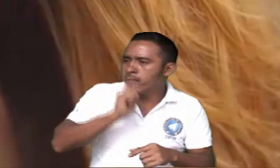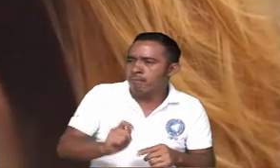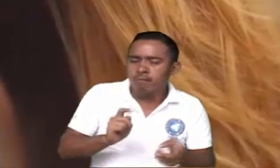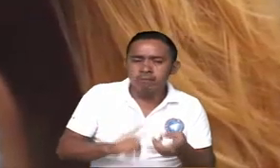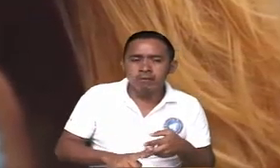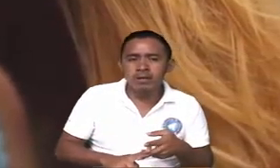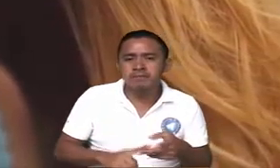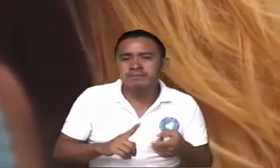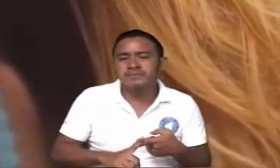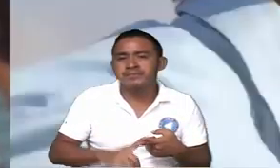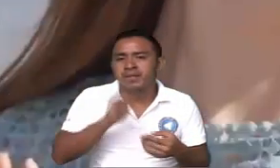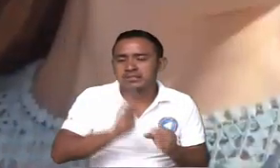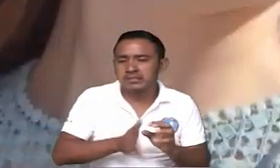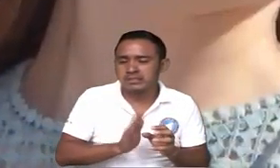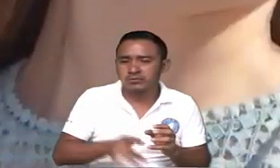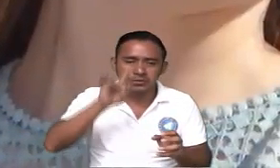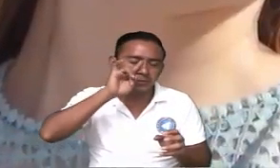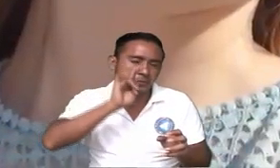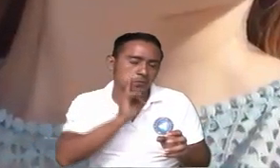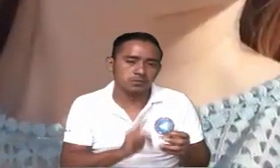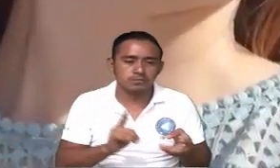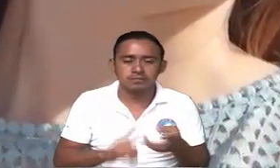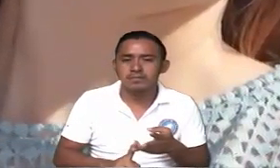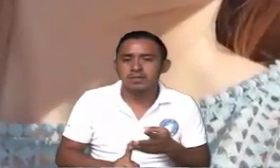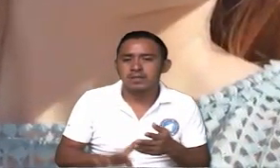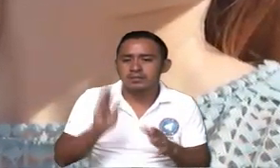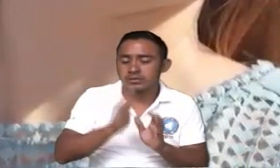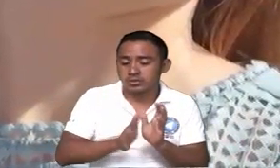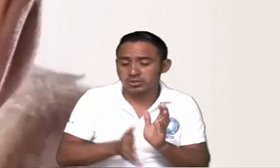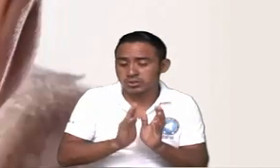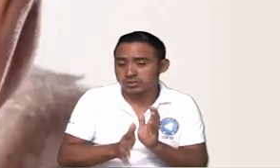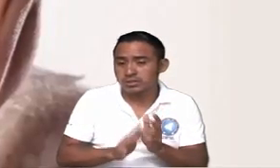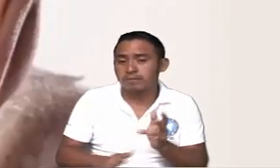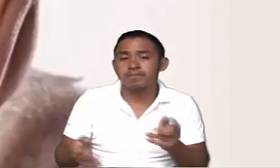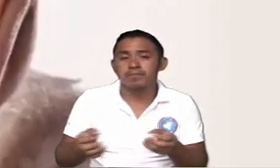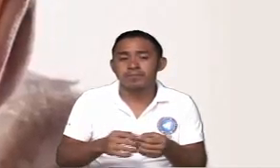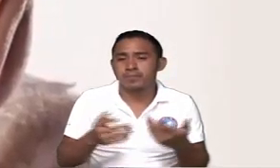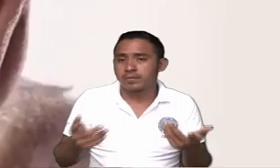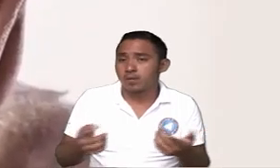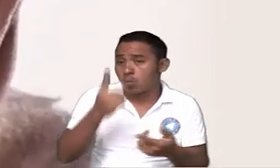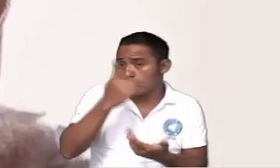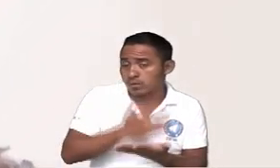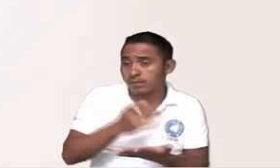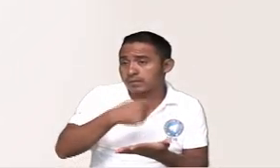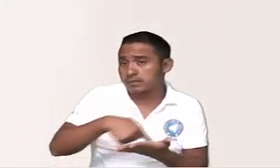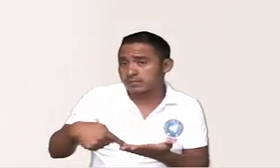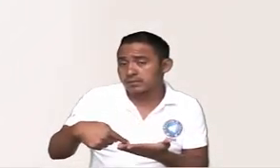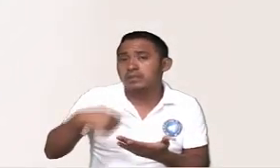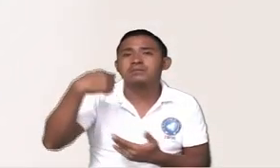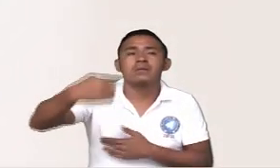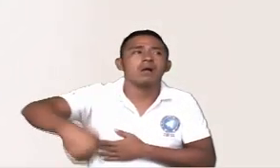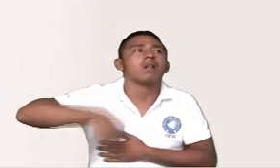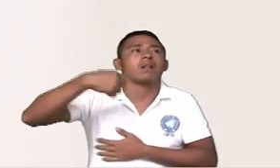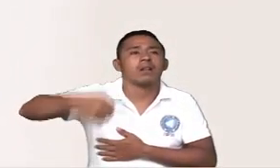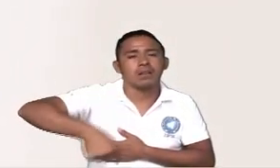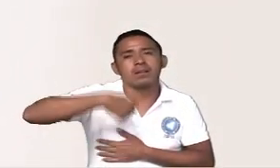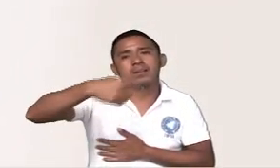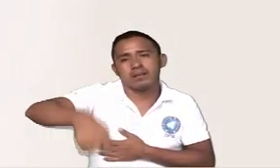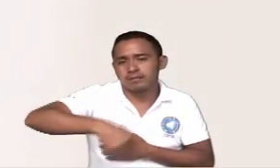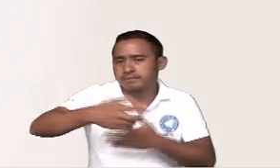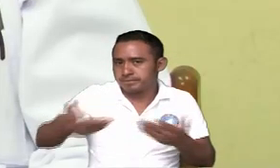cebolla cruda, te dicen. El repollo. Entonces, todas esas cosas, y no lo hacen una vez a la semana, lo hacen constantemente. Entonces,